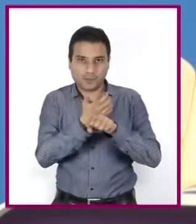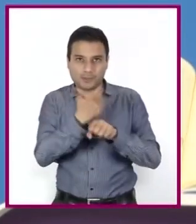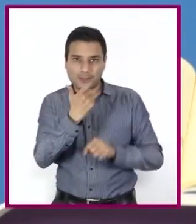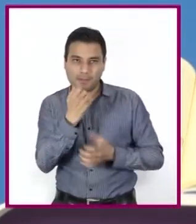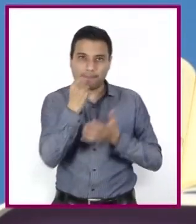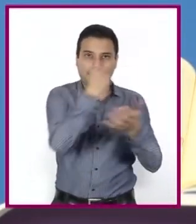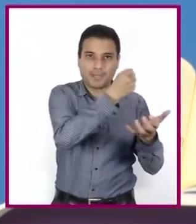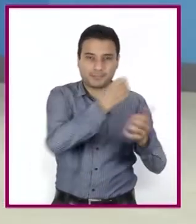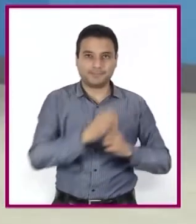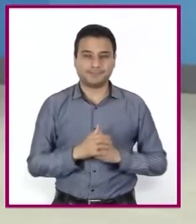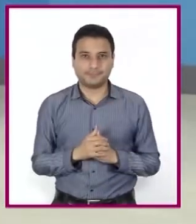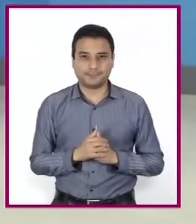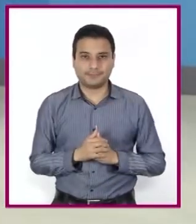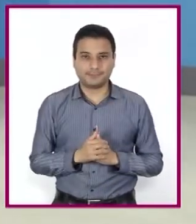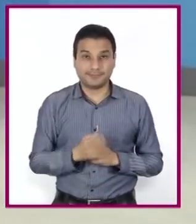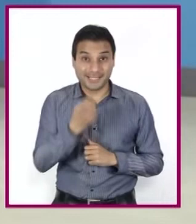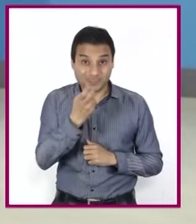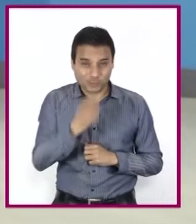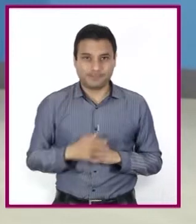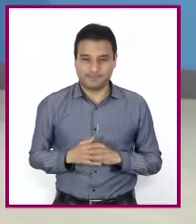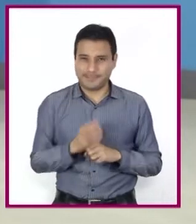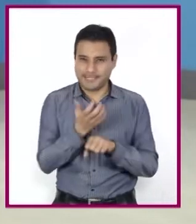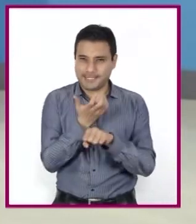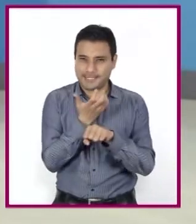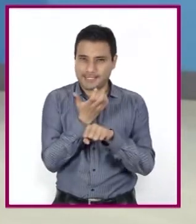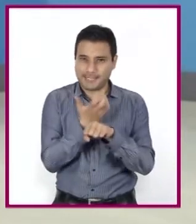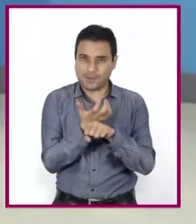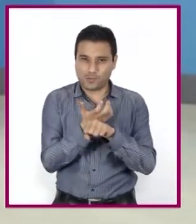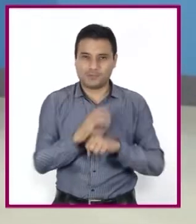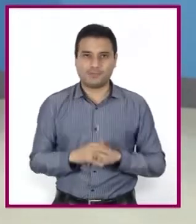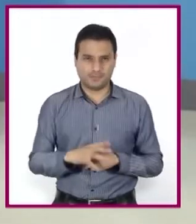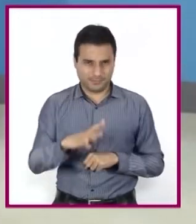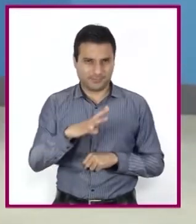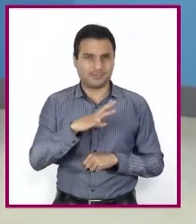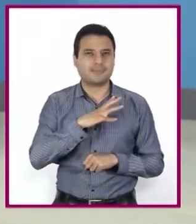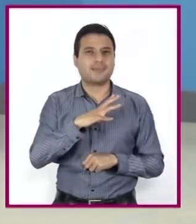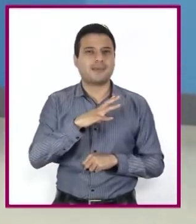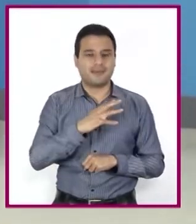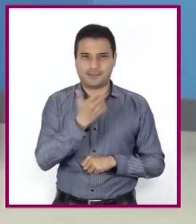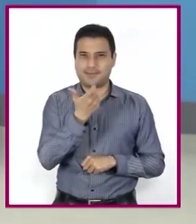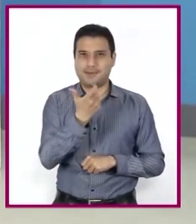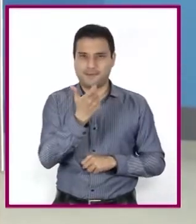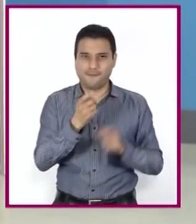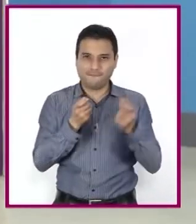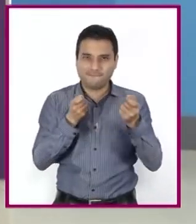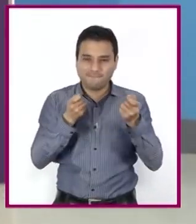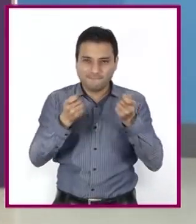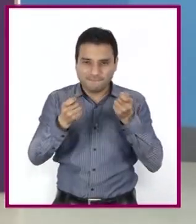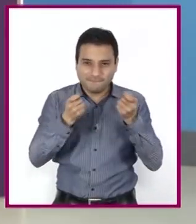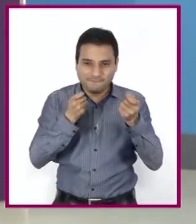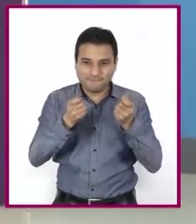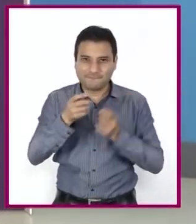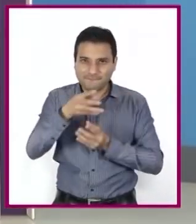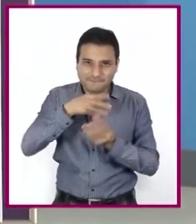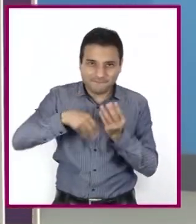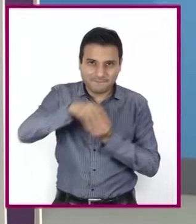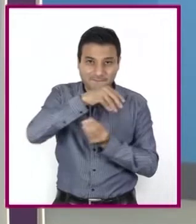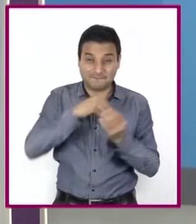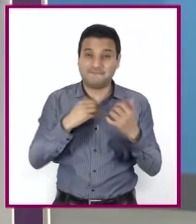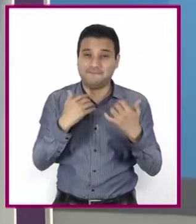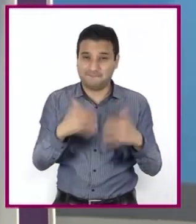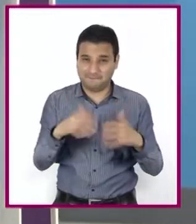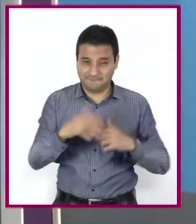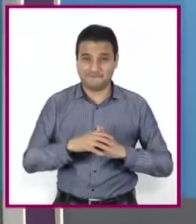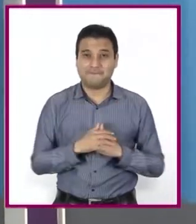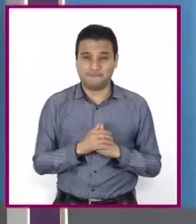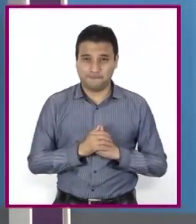De esta manera, los estadounidenses tenían un fuerte control de las finanzas y la economía europea.